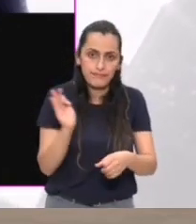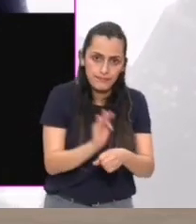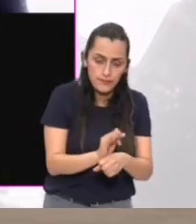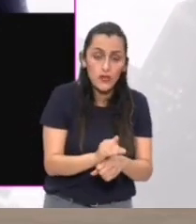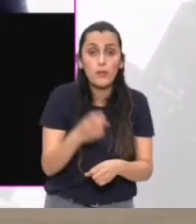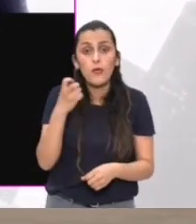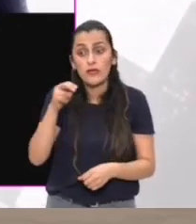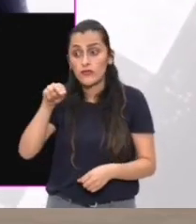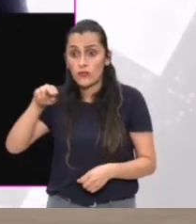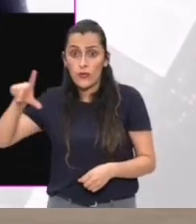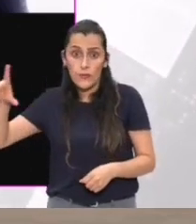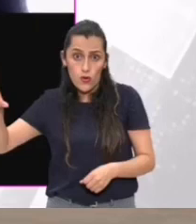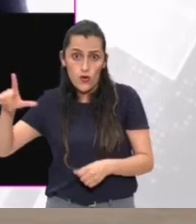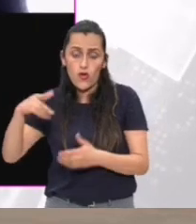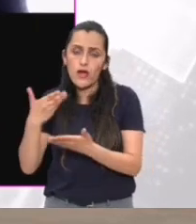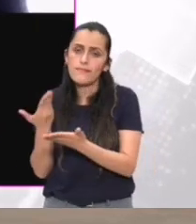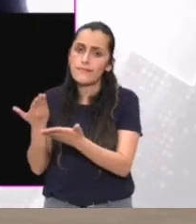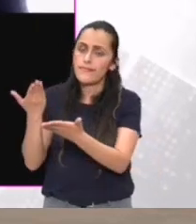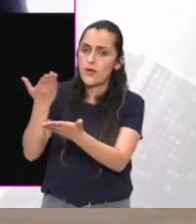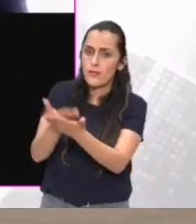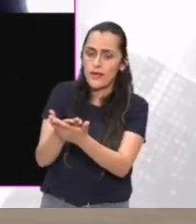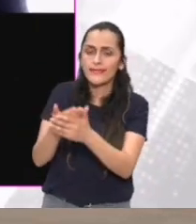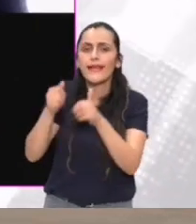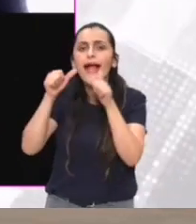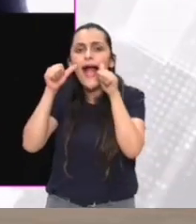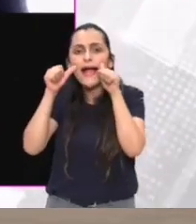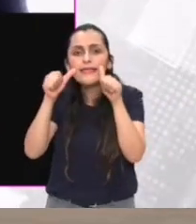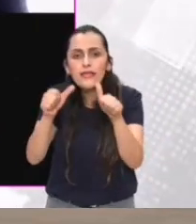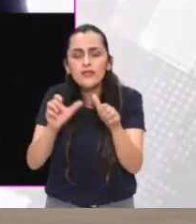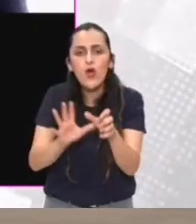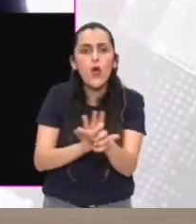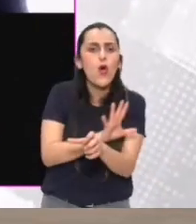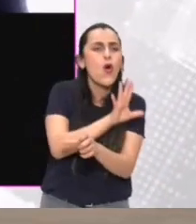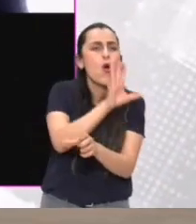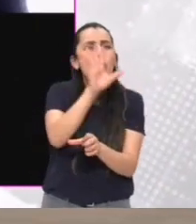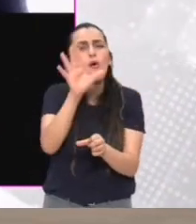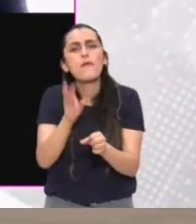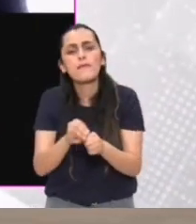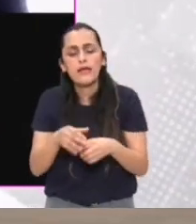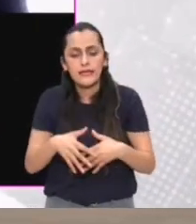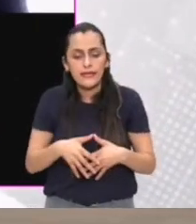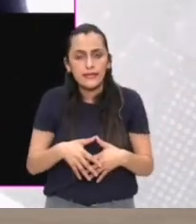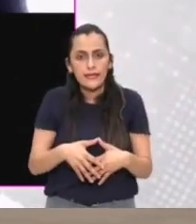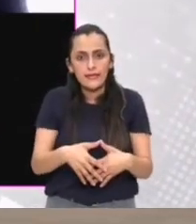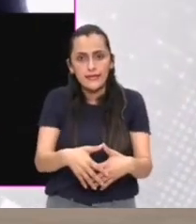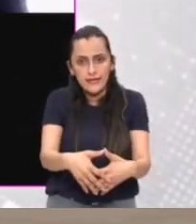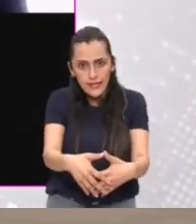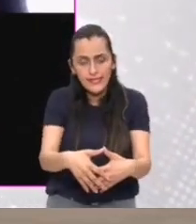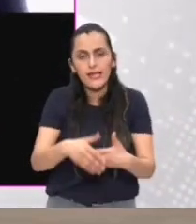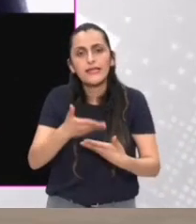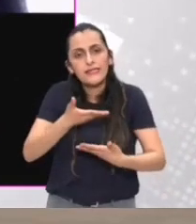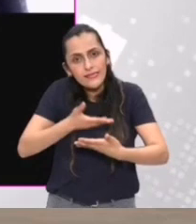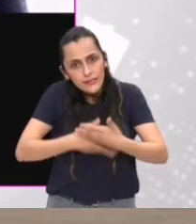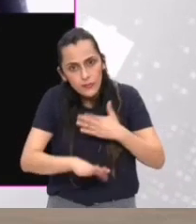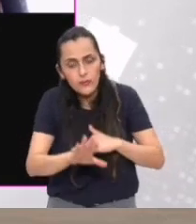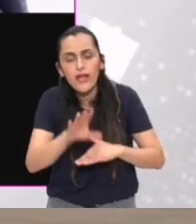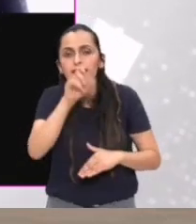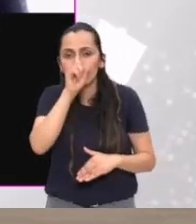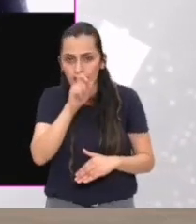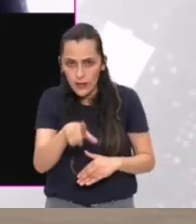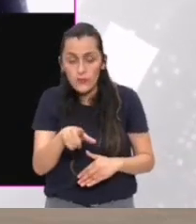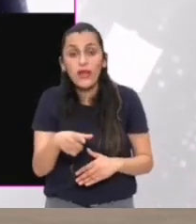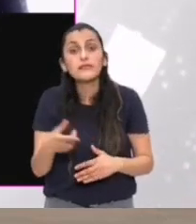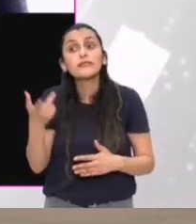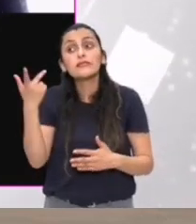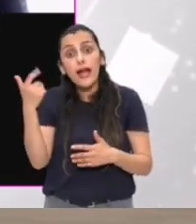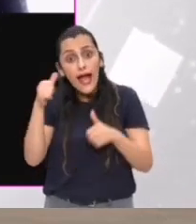Nuevo León, pero también a nivel nacional, atención integrada del embarazo y el parto. Atención a las mujeres antes,